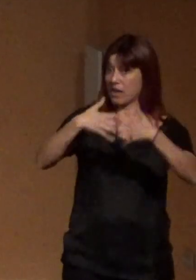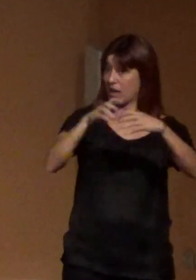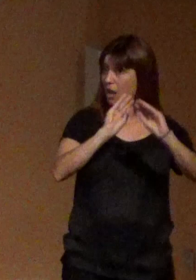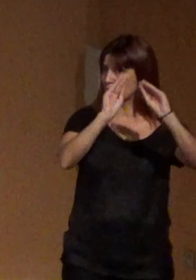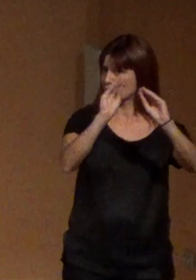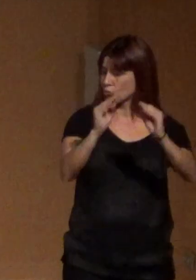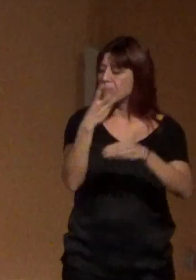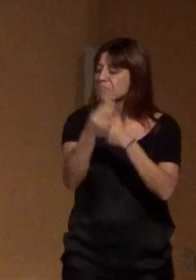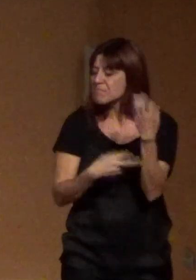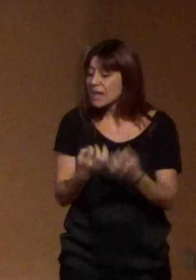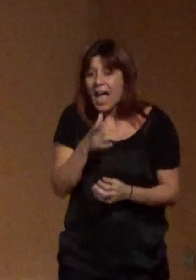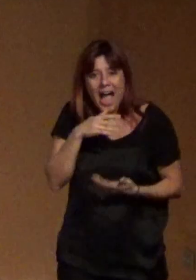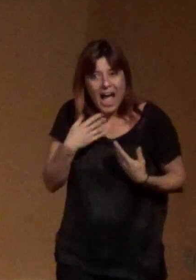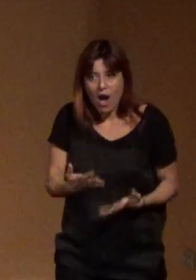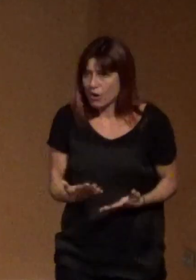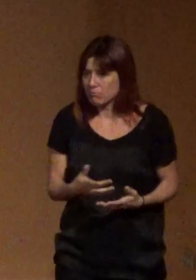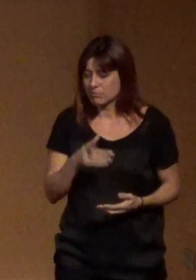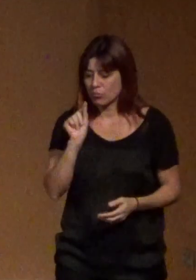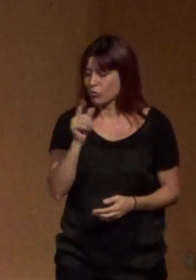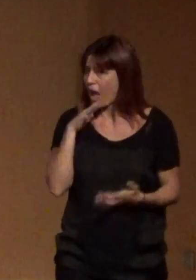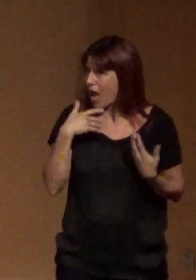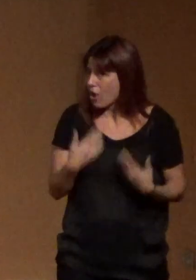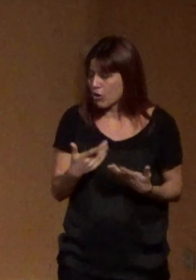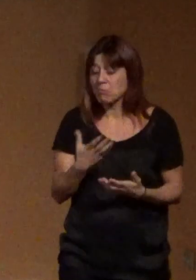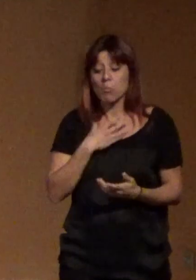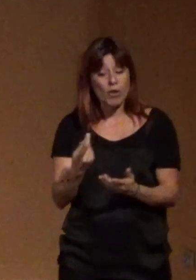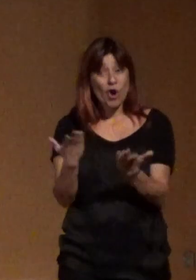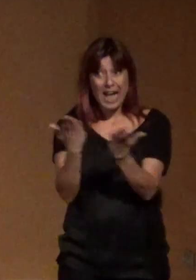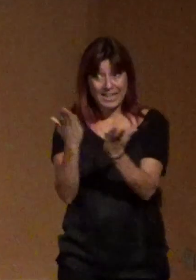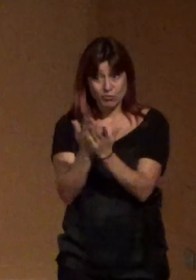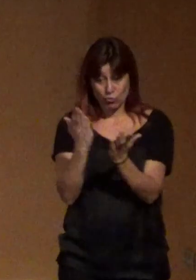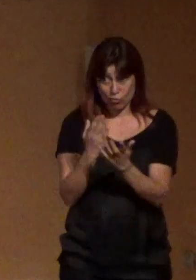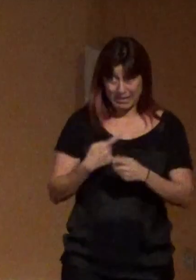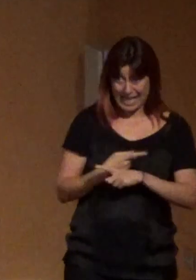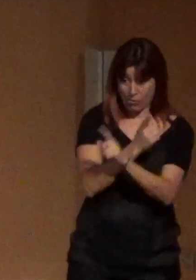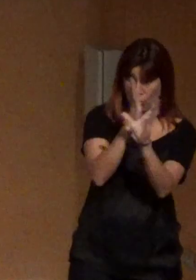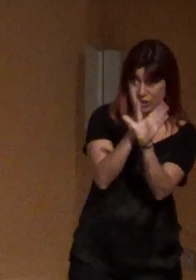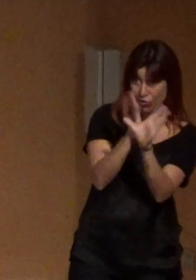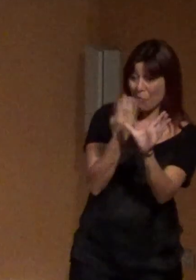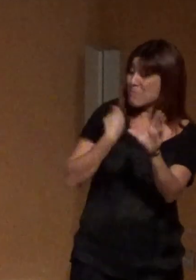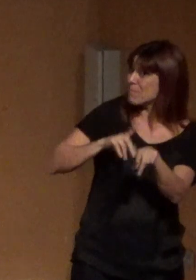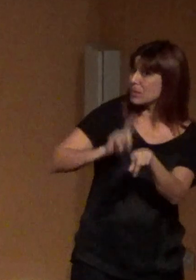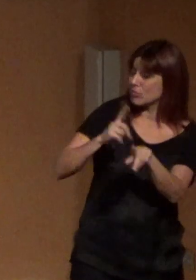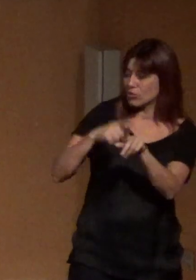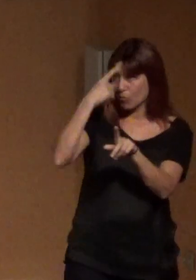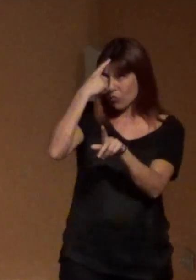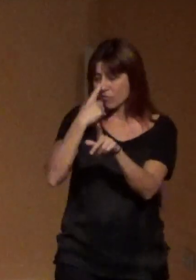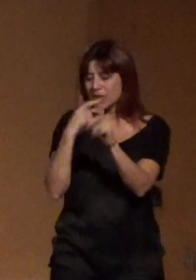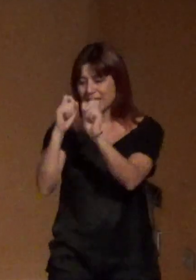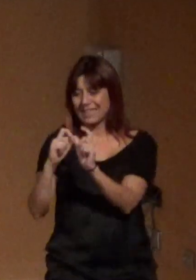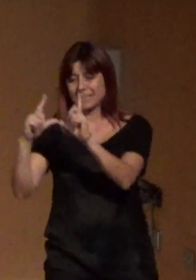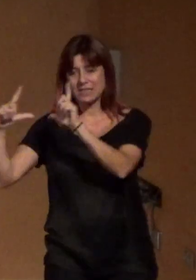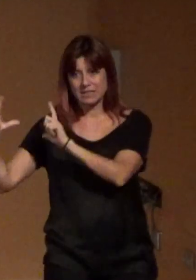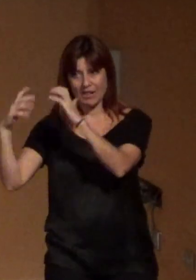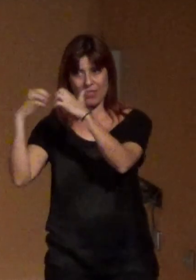y se hace en tiempo también real. Y además se puede estar haciendo estudios neuropsicológicos a la vez que tú captas la imagen de los dipolos que se están produciendo en ese cerebro.